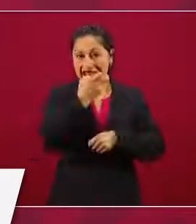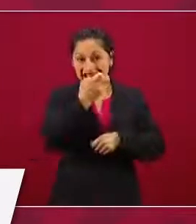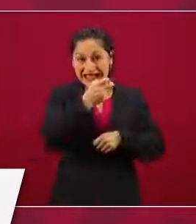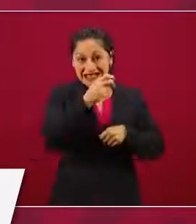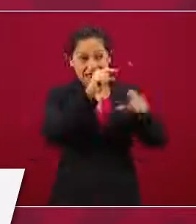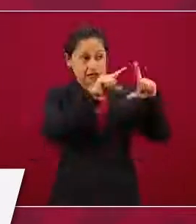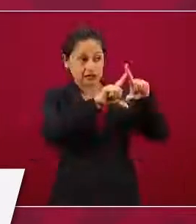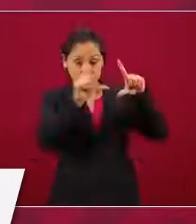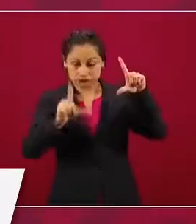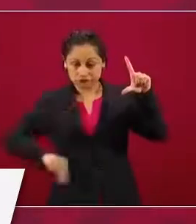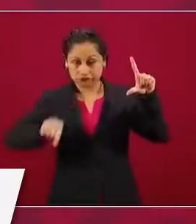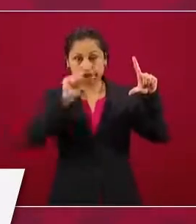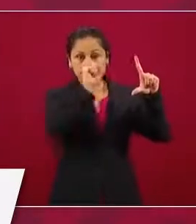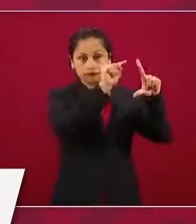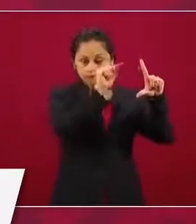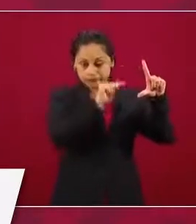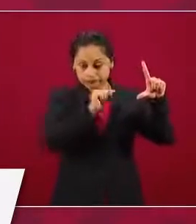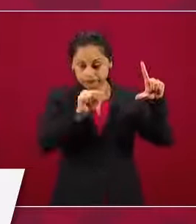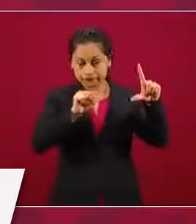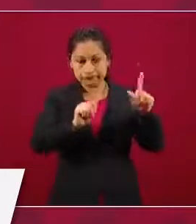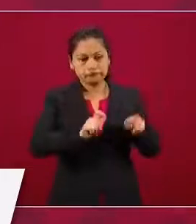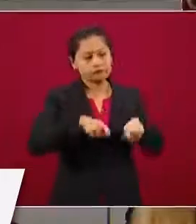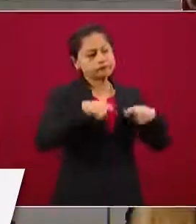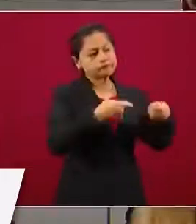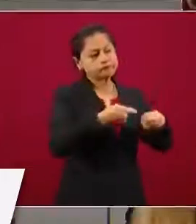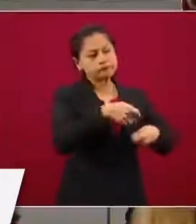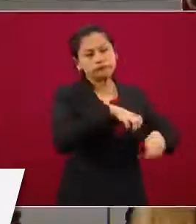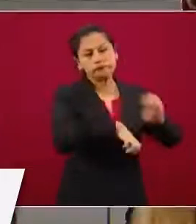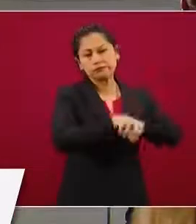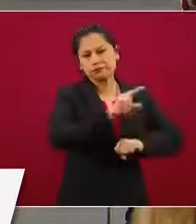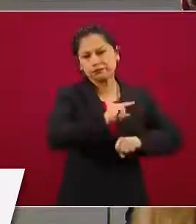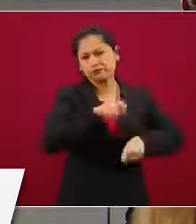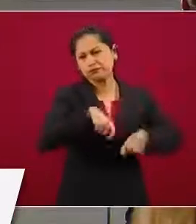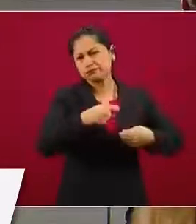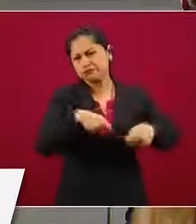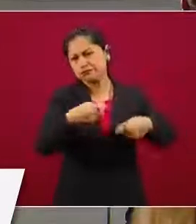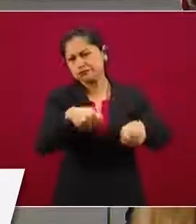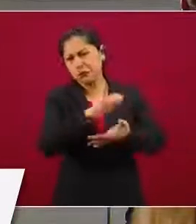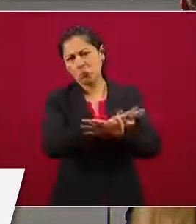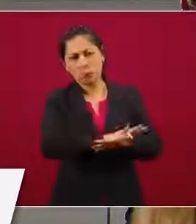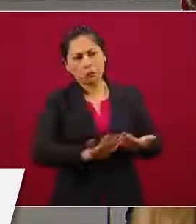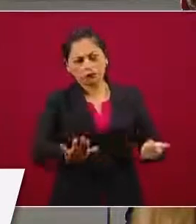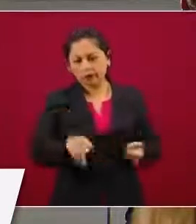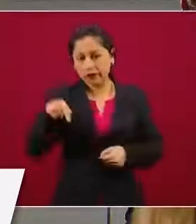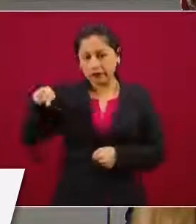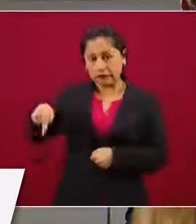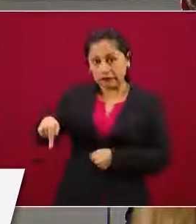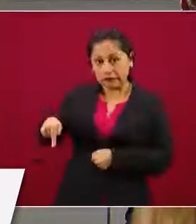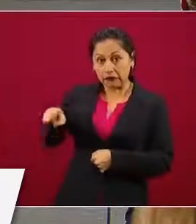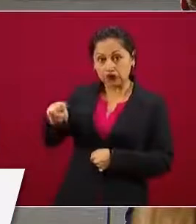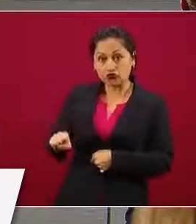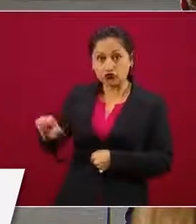se adjudicaron. Entonces, ahora el periódico